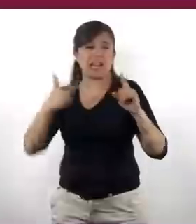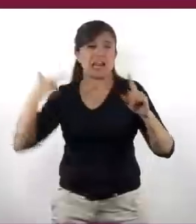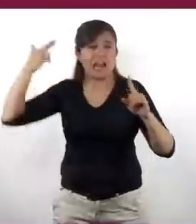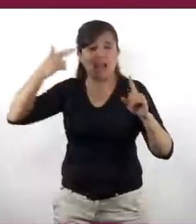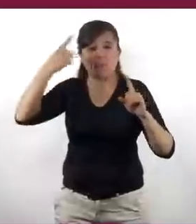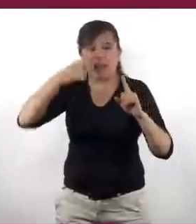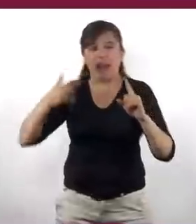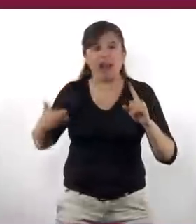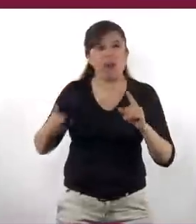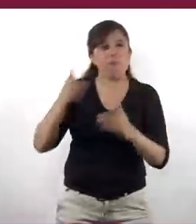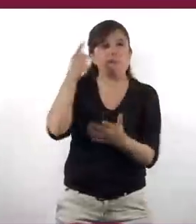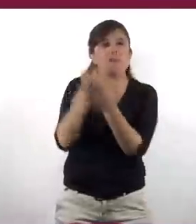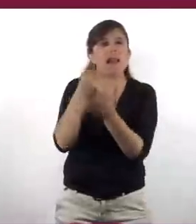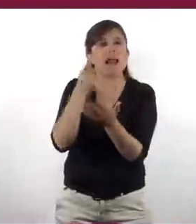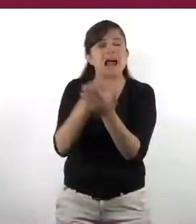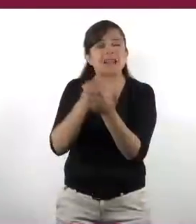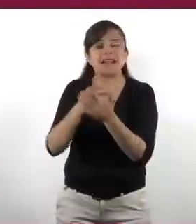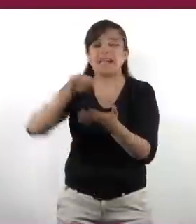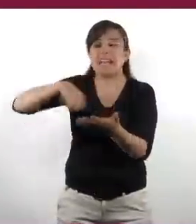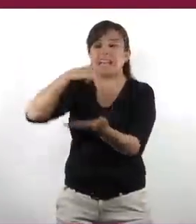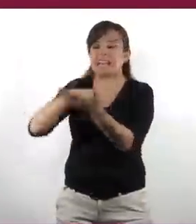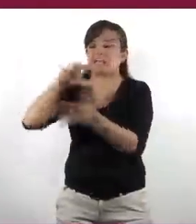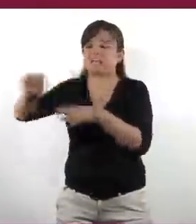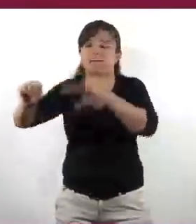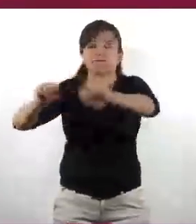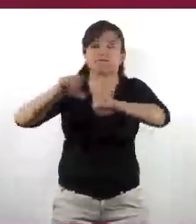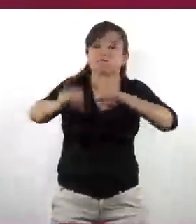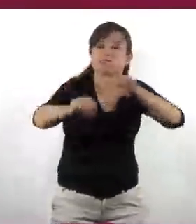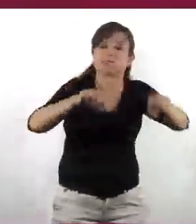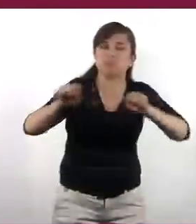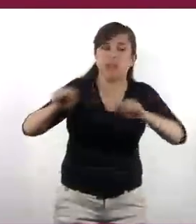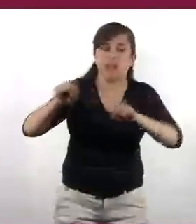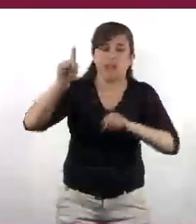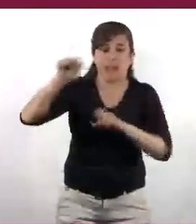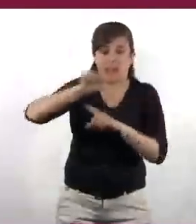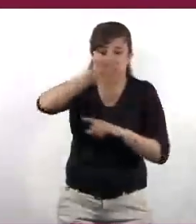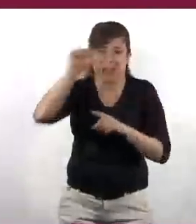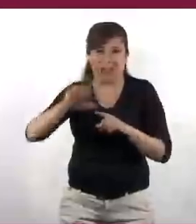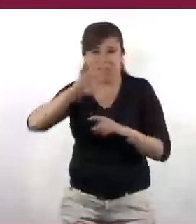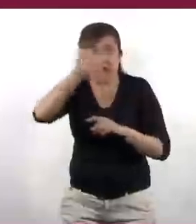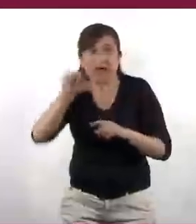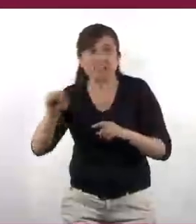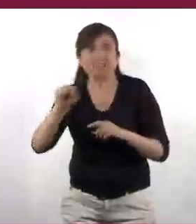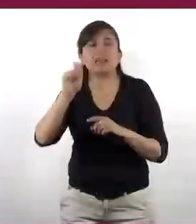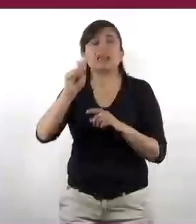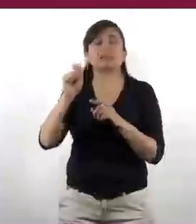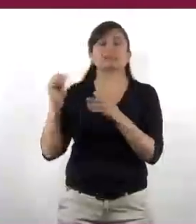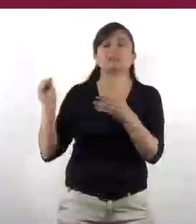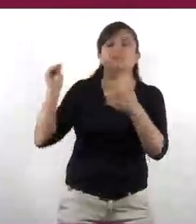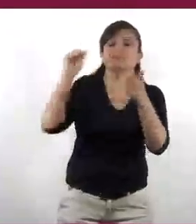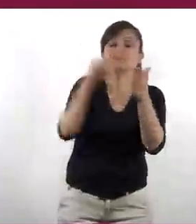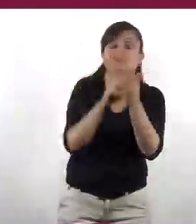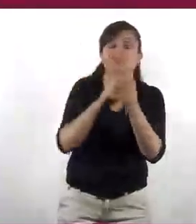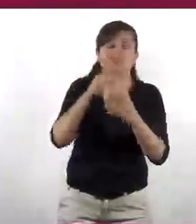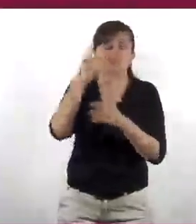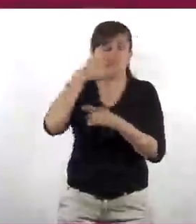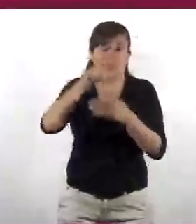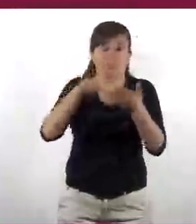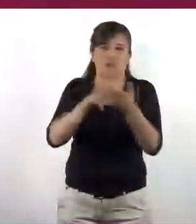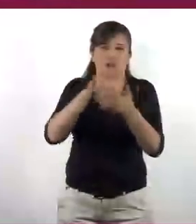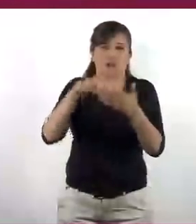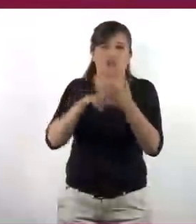la Plata, ocupando varias islas del Caribe. En Asia, la corona poseía el archipiélago de las Filipinas.